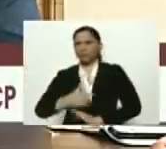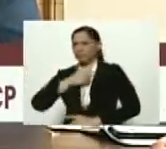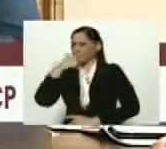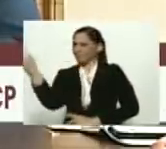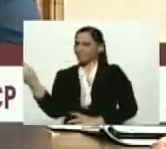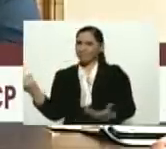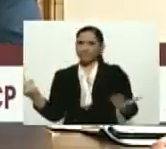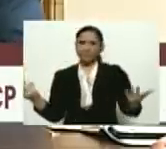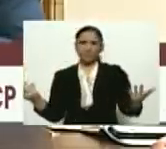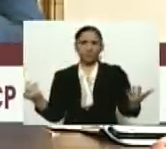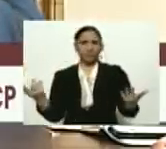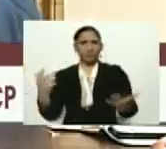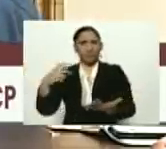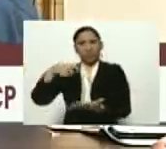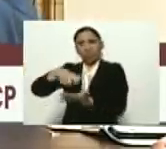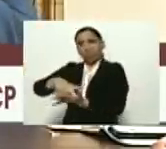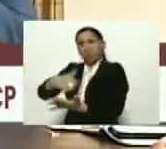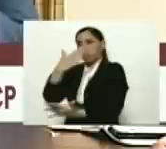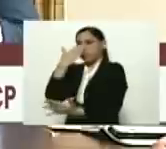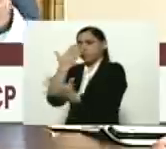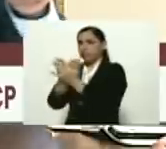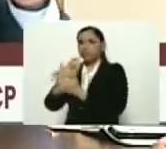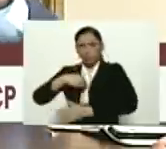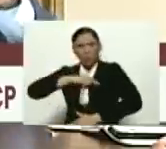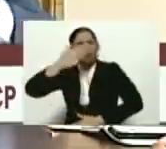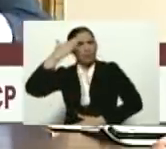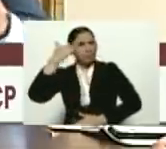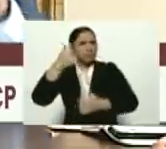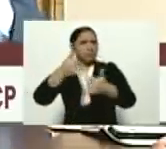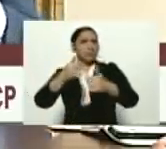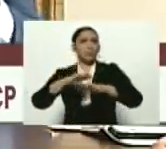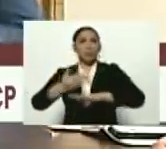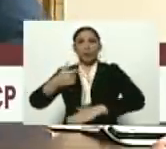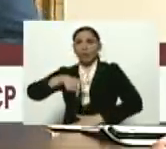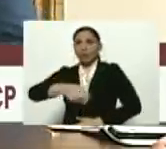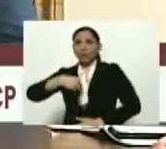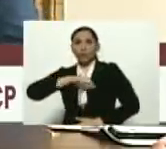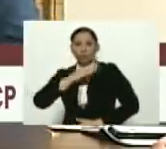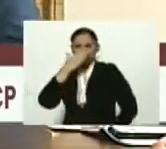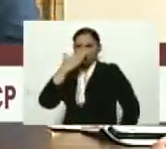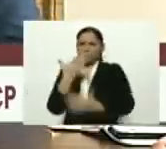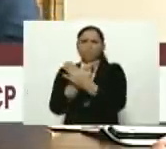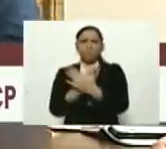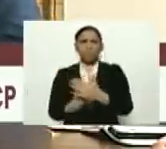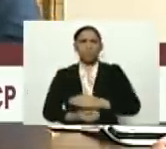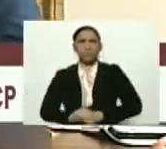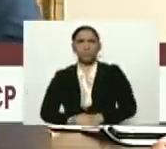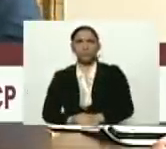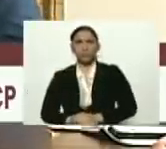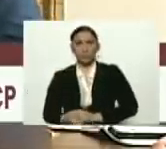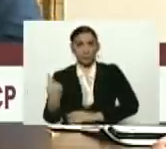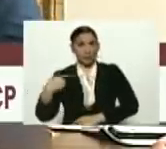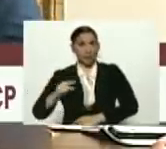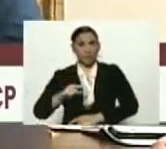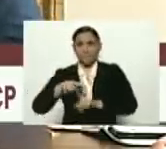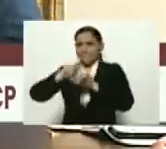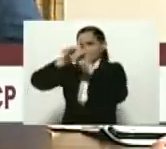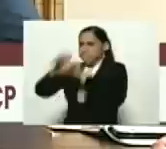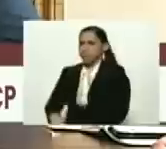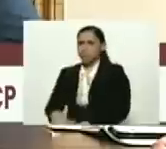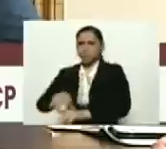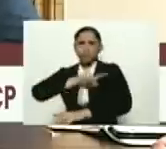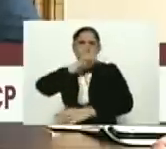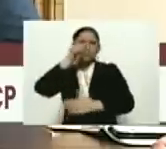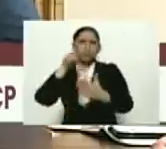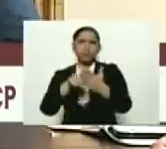vulgares de rodillas. Lo sabemos bien, porque aquí la estamos enfrentando y la tenemos derrotada